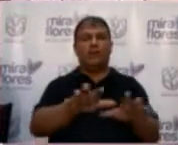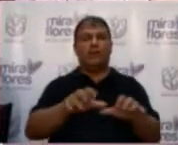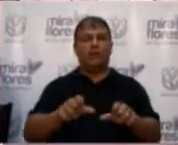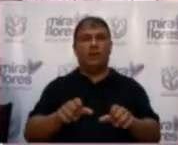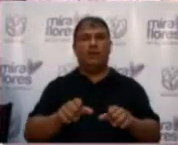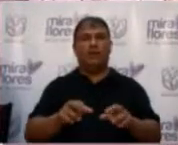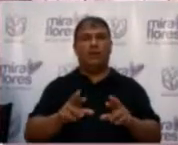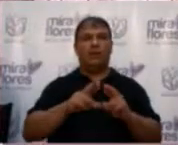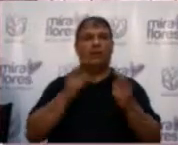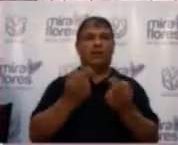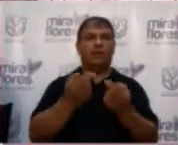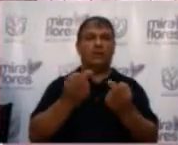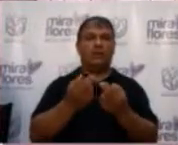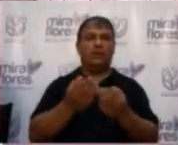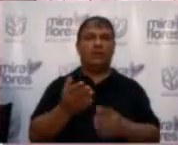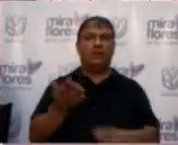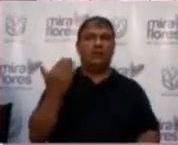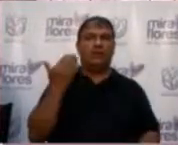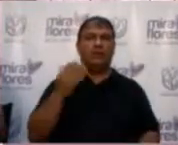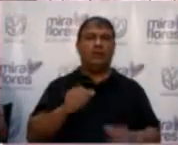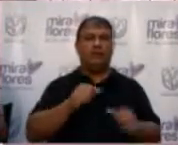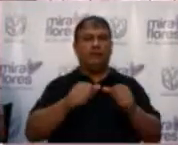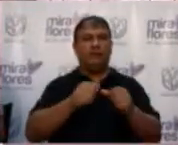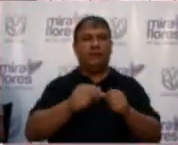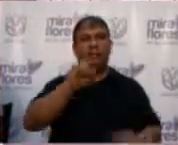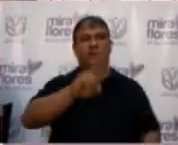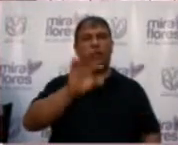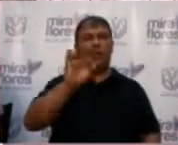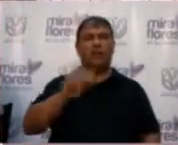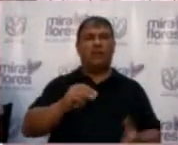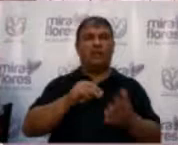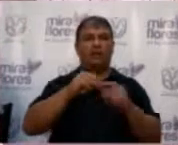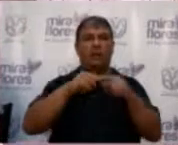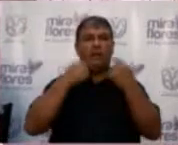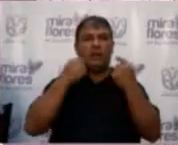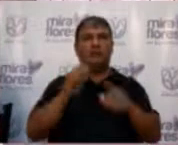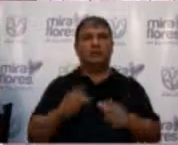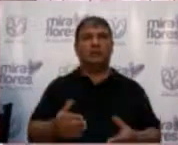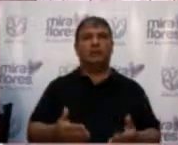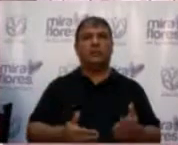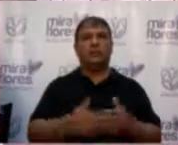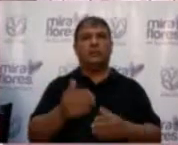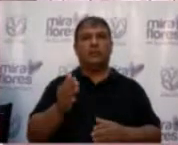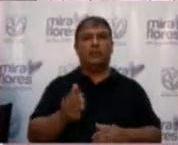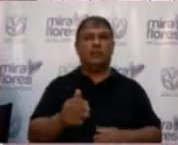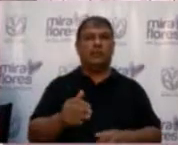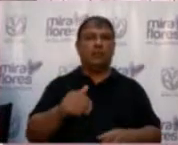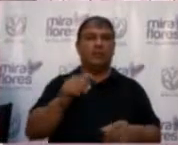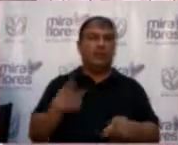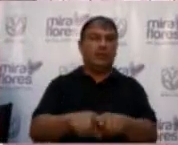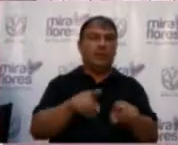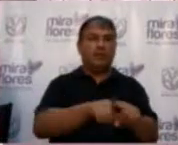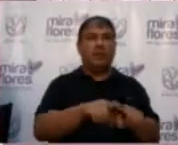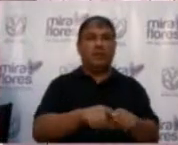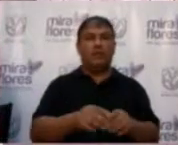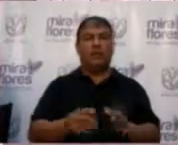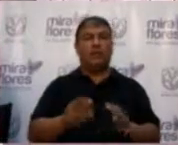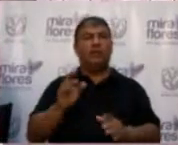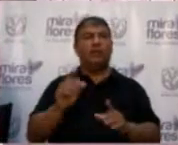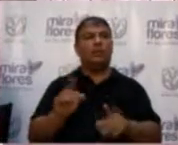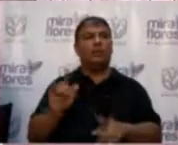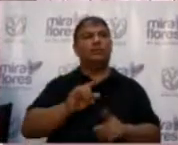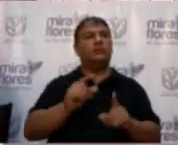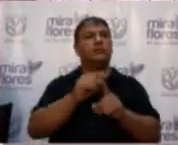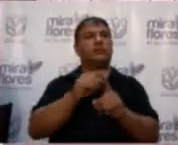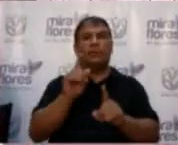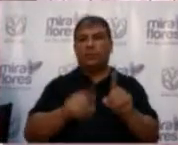de la sesión extraordinaria también. Fecha 29 de fecha 29 de marzo. Vamos a también a ofrecer el uso de la